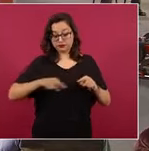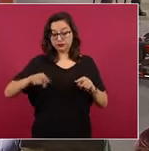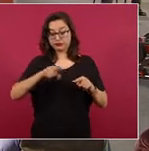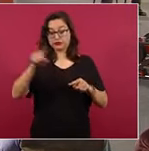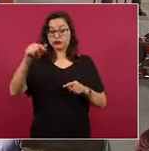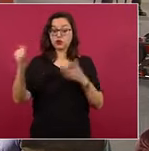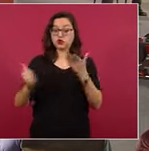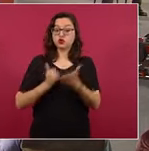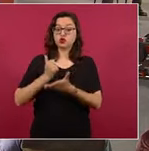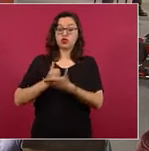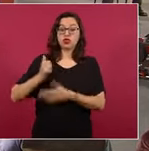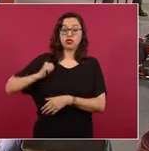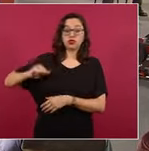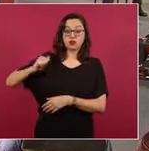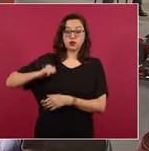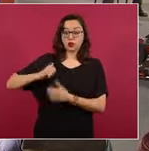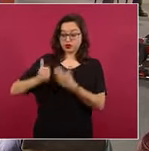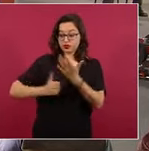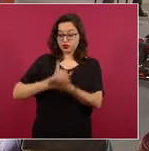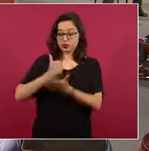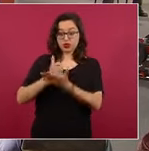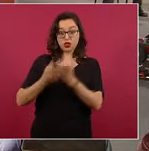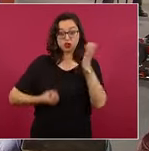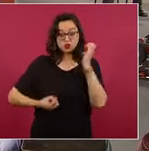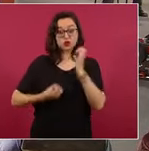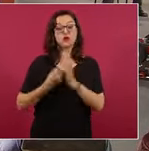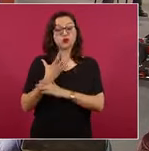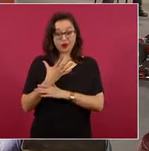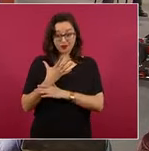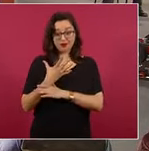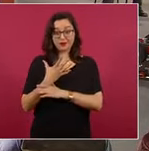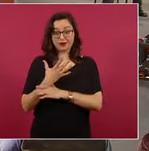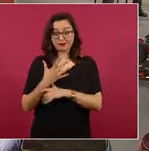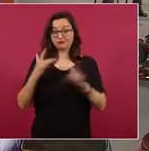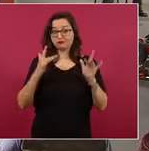nuevas ciudades del sureste.